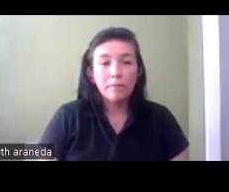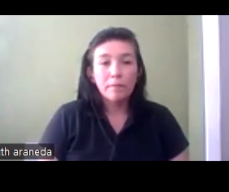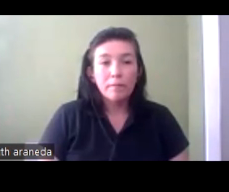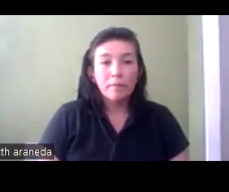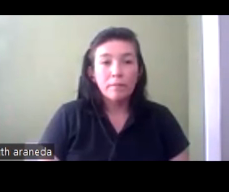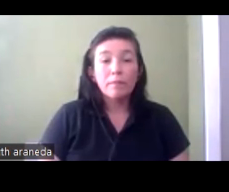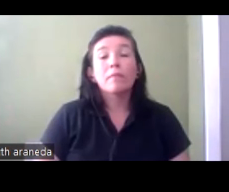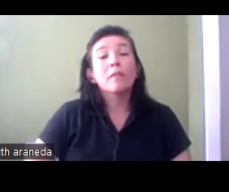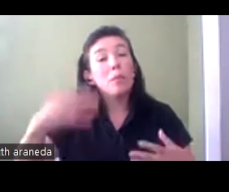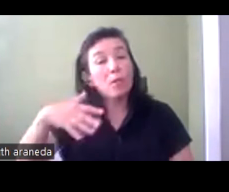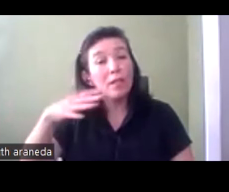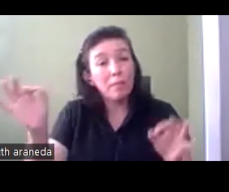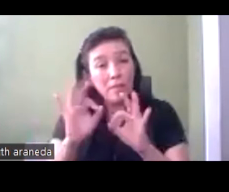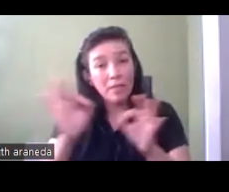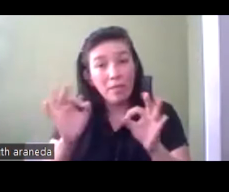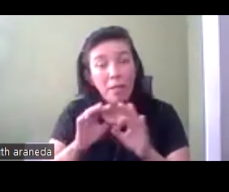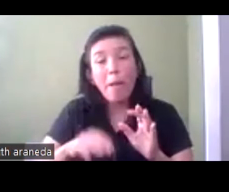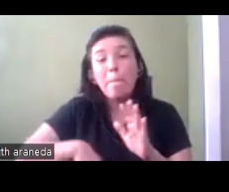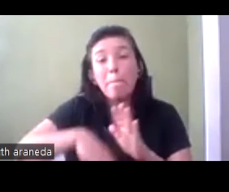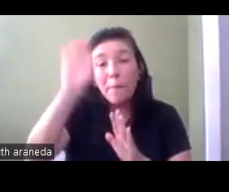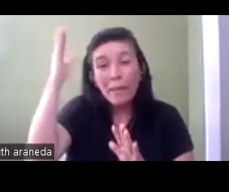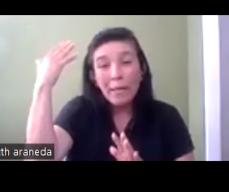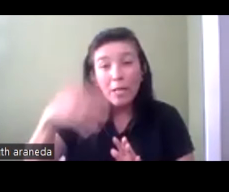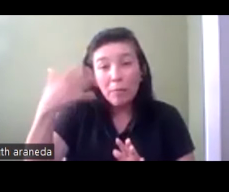Cabe recalcar también de que lo que más destaca